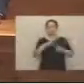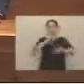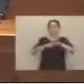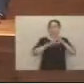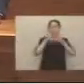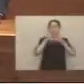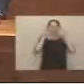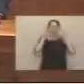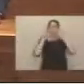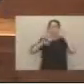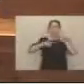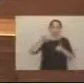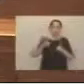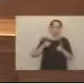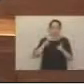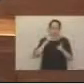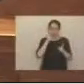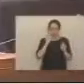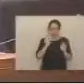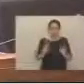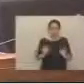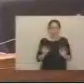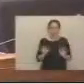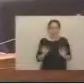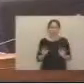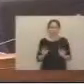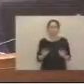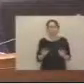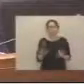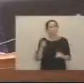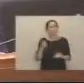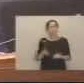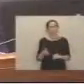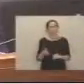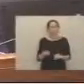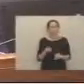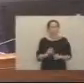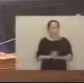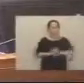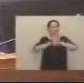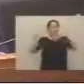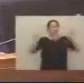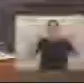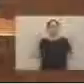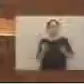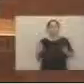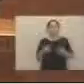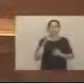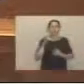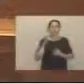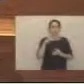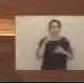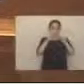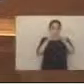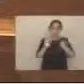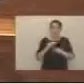Fíjese, al final yo creo que queda también muy, muy claro que usted utiliza este asunto,